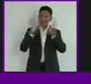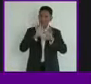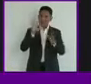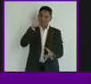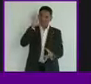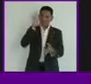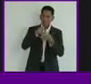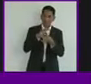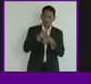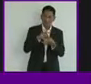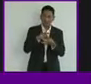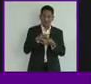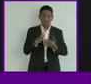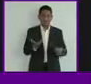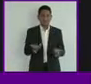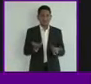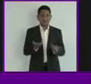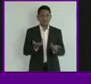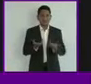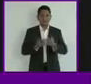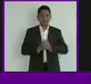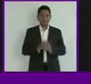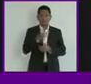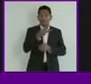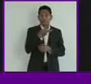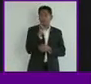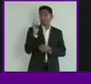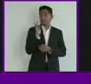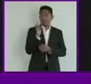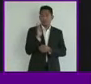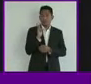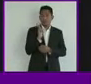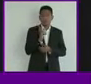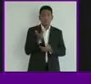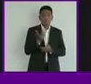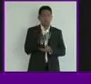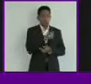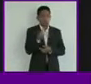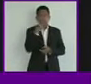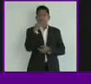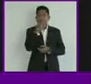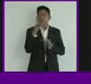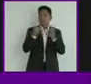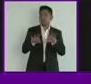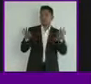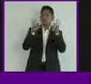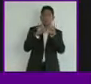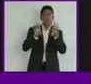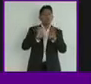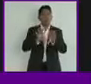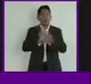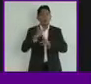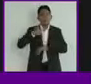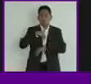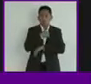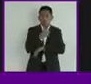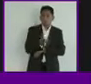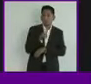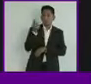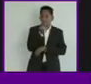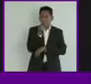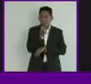clara del acompañamiento que se necesita no solo a ustedes, sino a los papás y a quienes están rodeando el círculo más íntimo o más cercano propiamente,